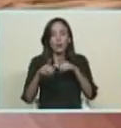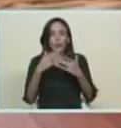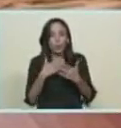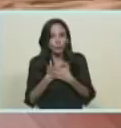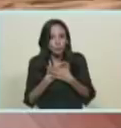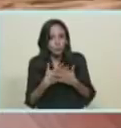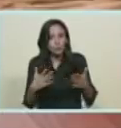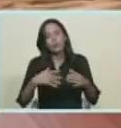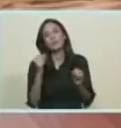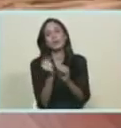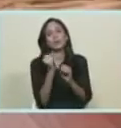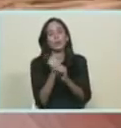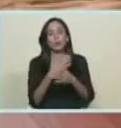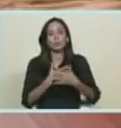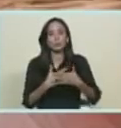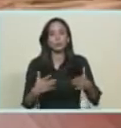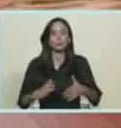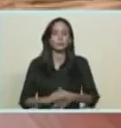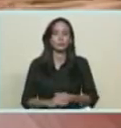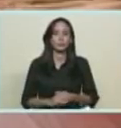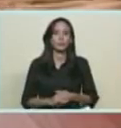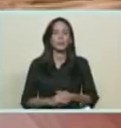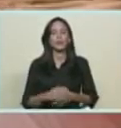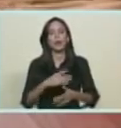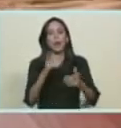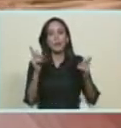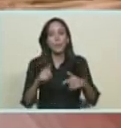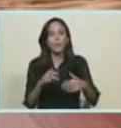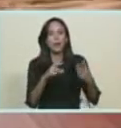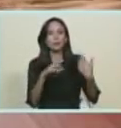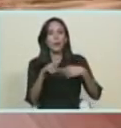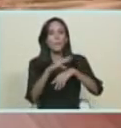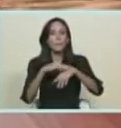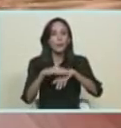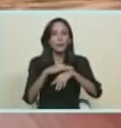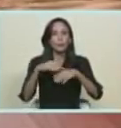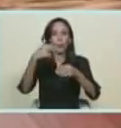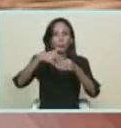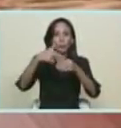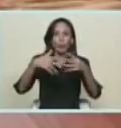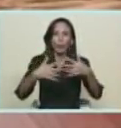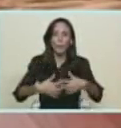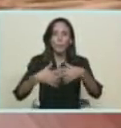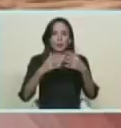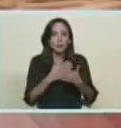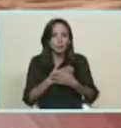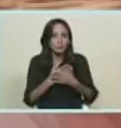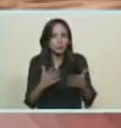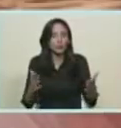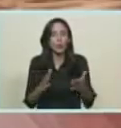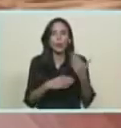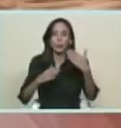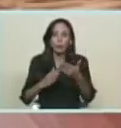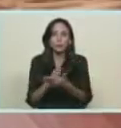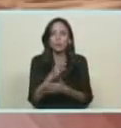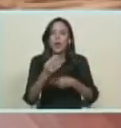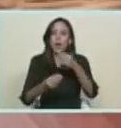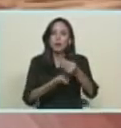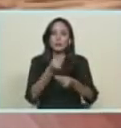orden de nuestro general, de mi mayor general, Manuel Quevedo, a las órdenes de usted, para avanzar, para seguir haciendo